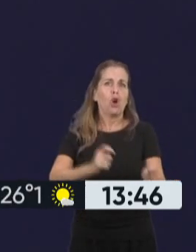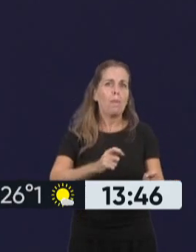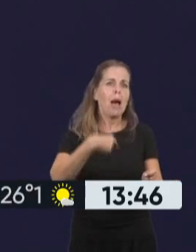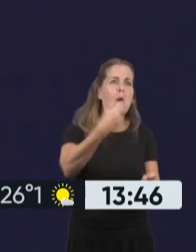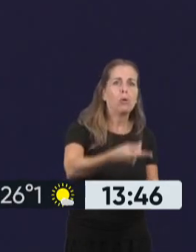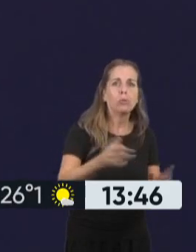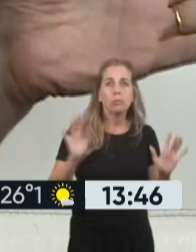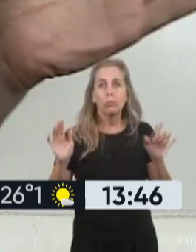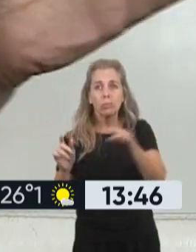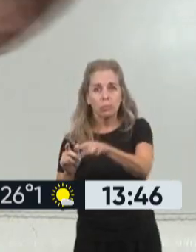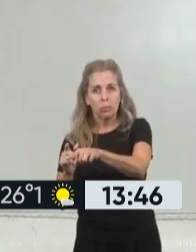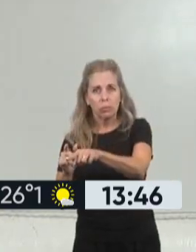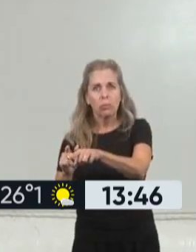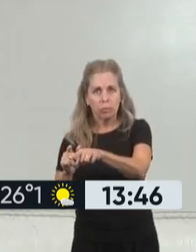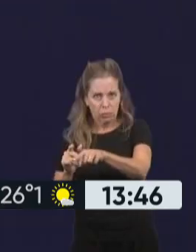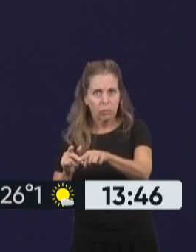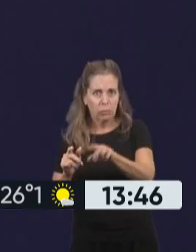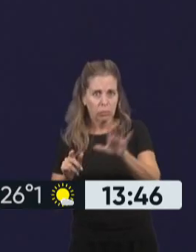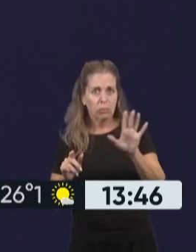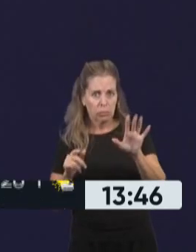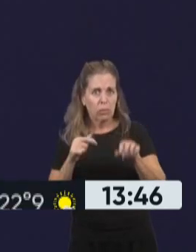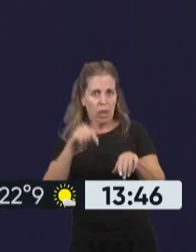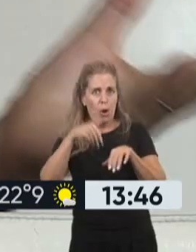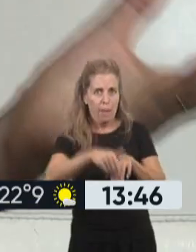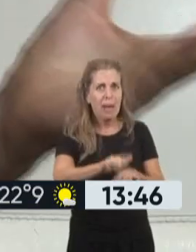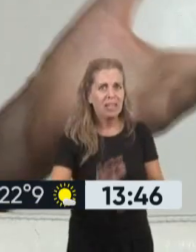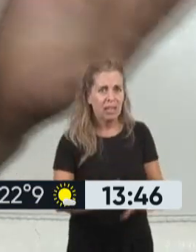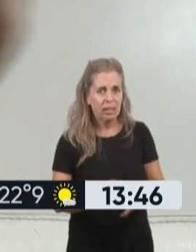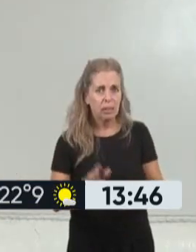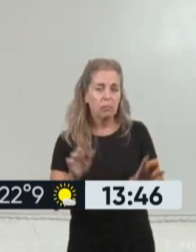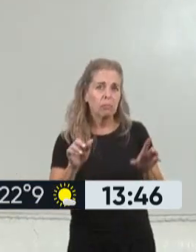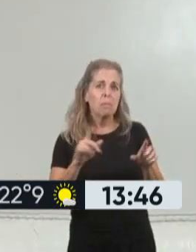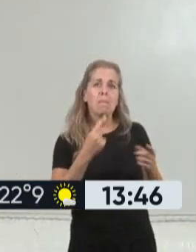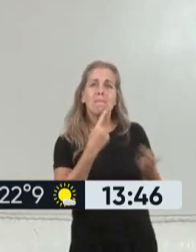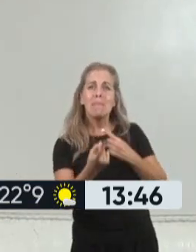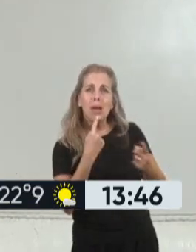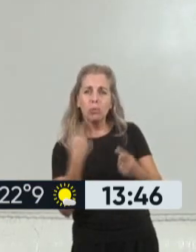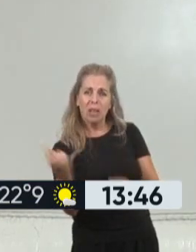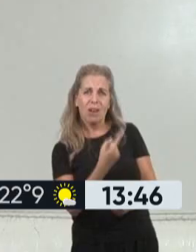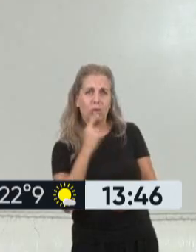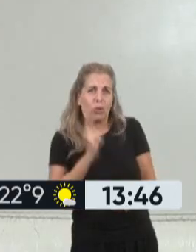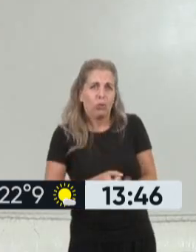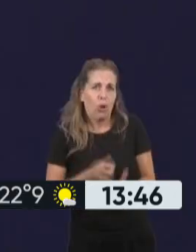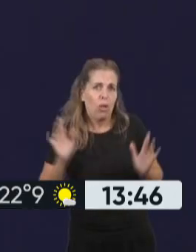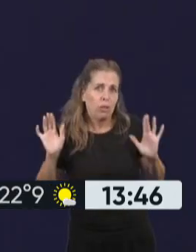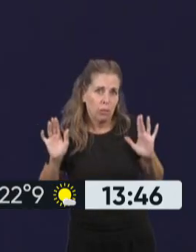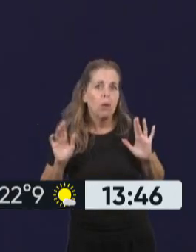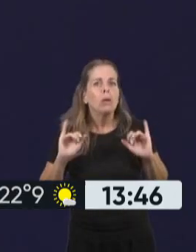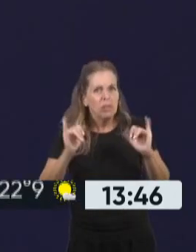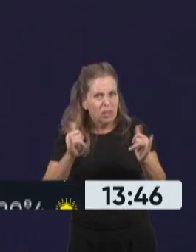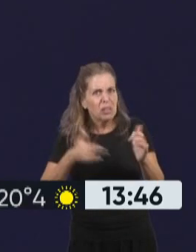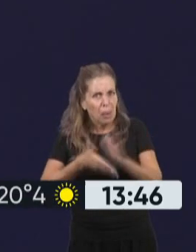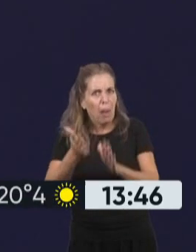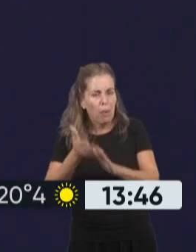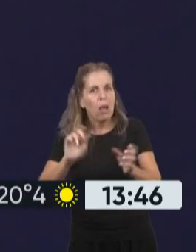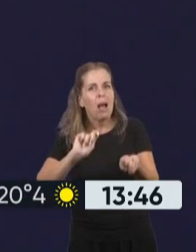quién preguntaba. En general, de hecho, lo voy a hacer así. Bueno, las preguntas en general las elegimos los periodistas, me parece raro. Por eso vamos a cambiar el